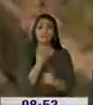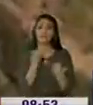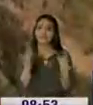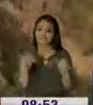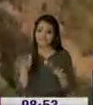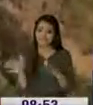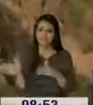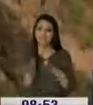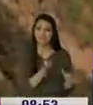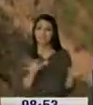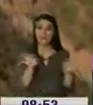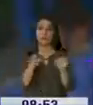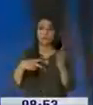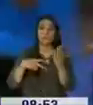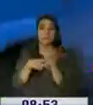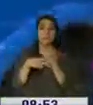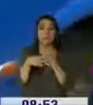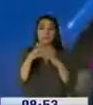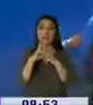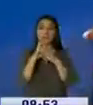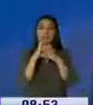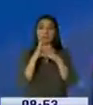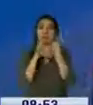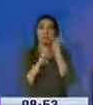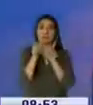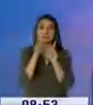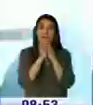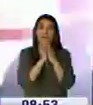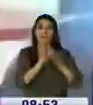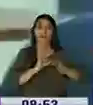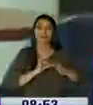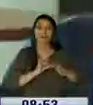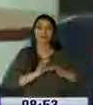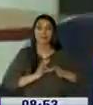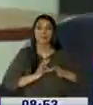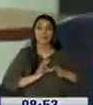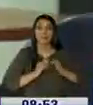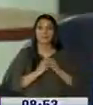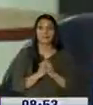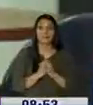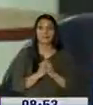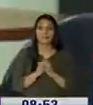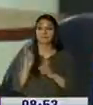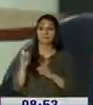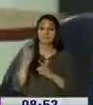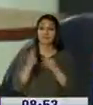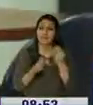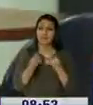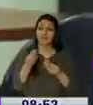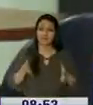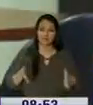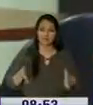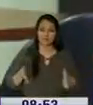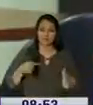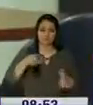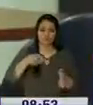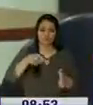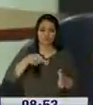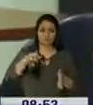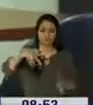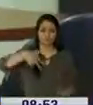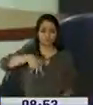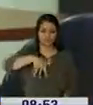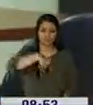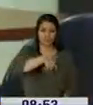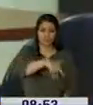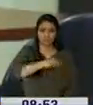la colocación de una parada de buses que solicitaban los moradores de Calderón. Lo que primero se va a hacer es la señalización horizontal y vertical, es decir,